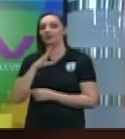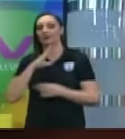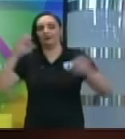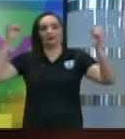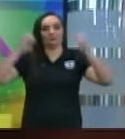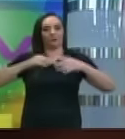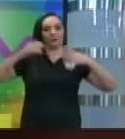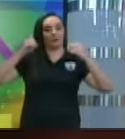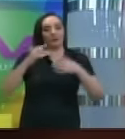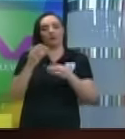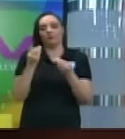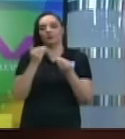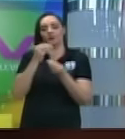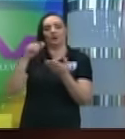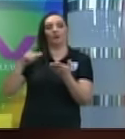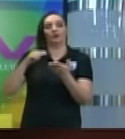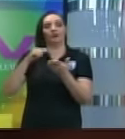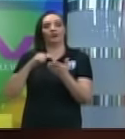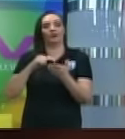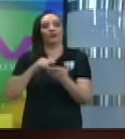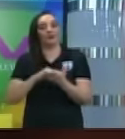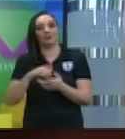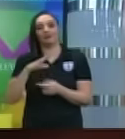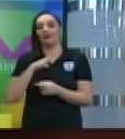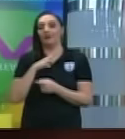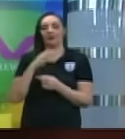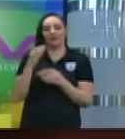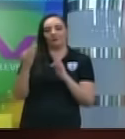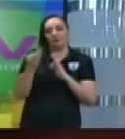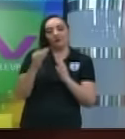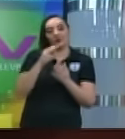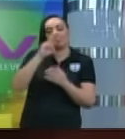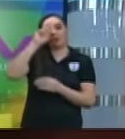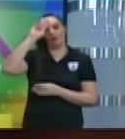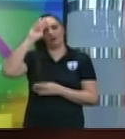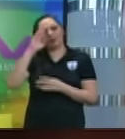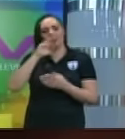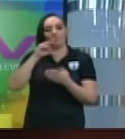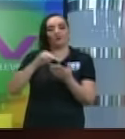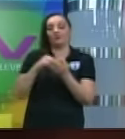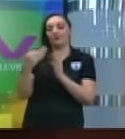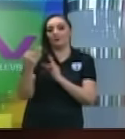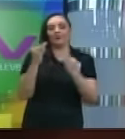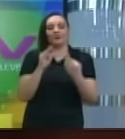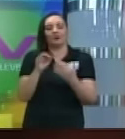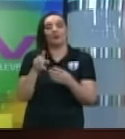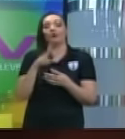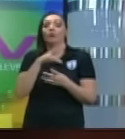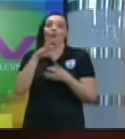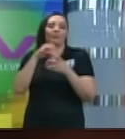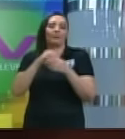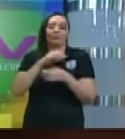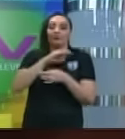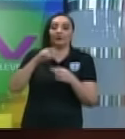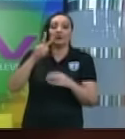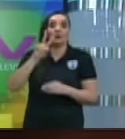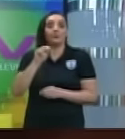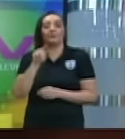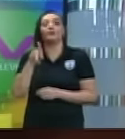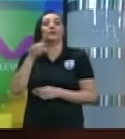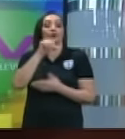lluvia en buena parte del área metropolitana. Quizá no se ha generalizado por completo, pero al menos sí en partes clave de la ciudad, como en